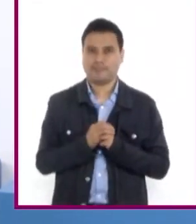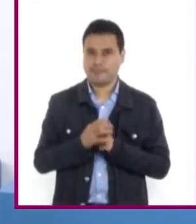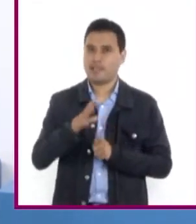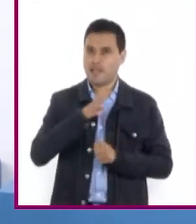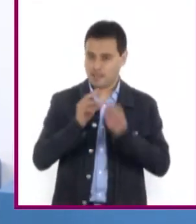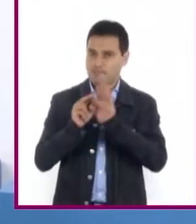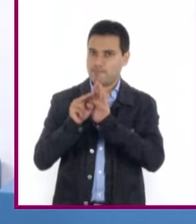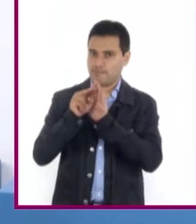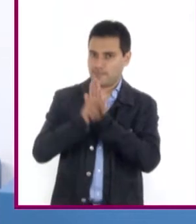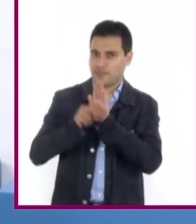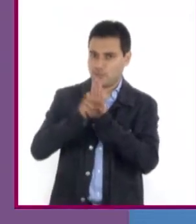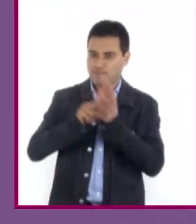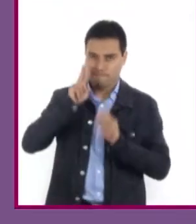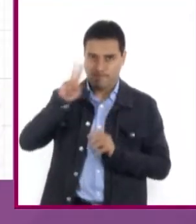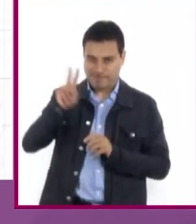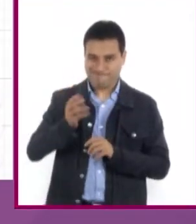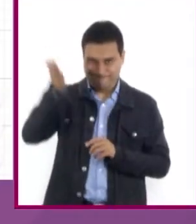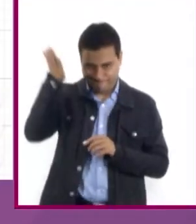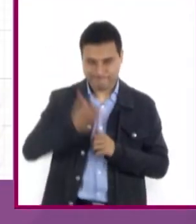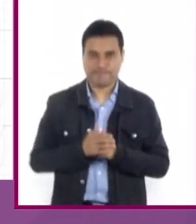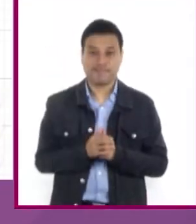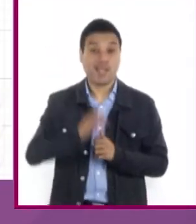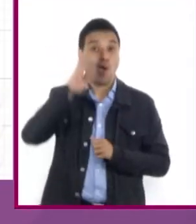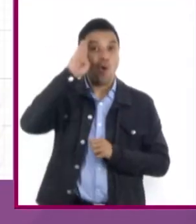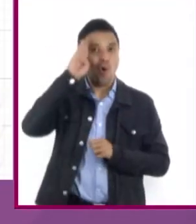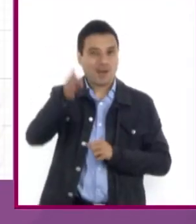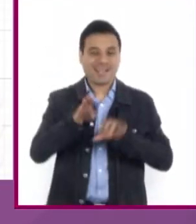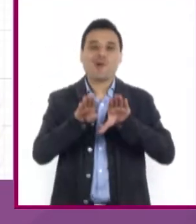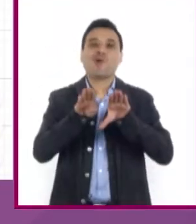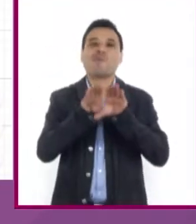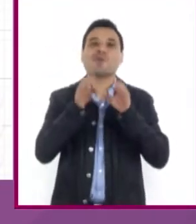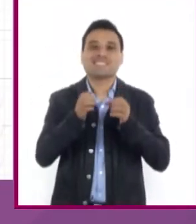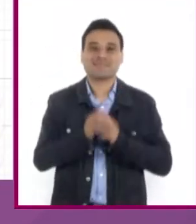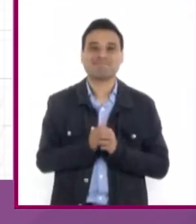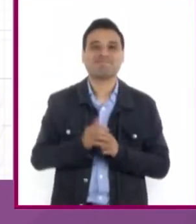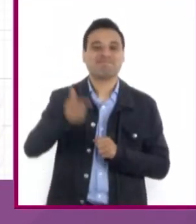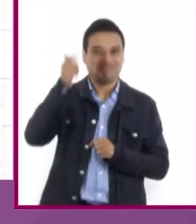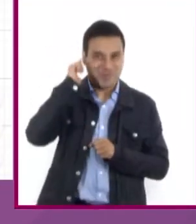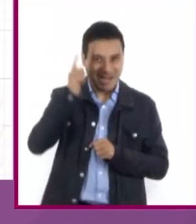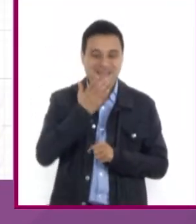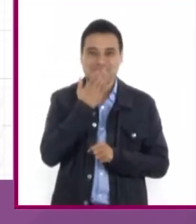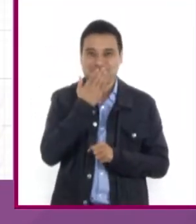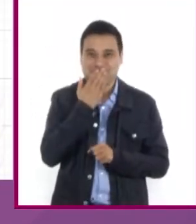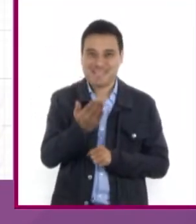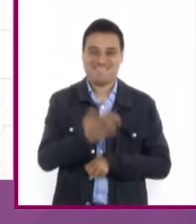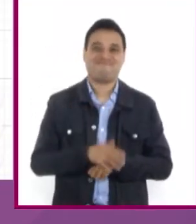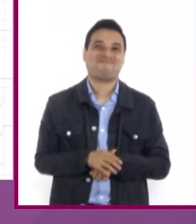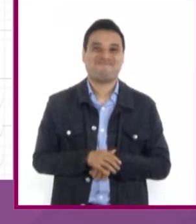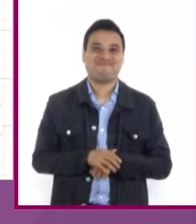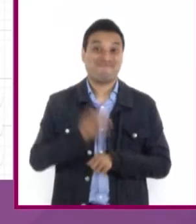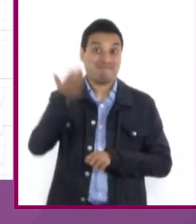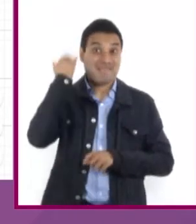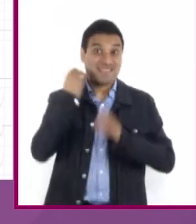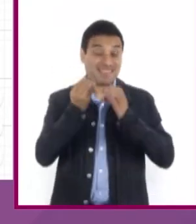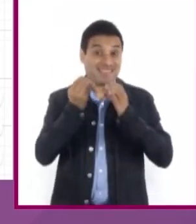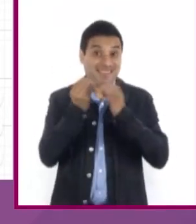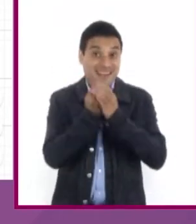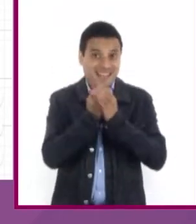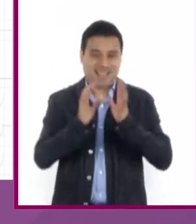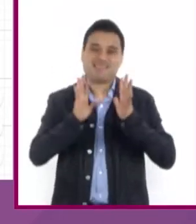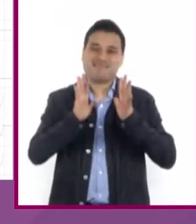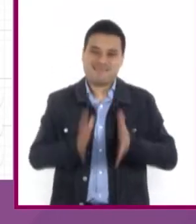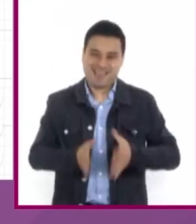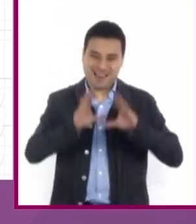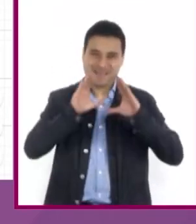del siguiente video. Hola, ¿cómo están? Espero que se encuentren muy bien. En la sesión anterior